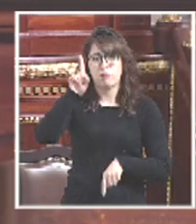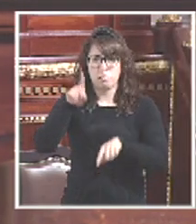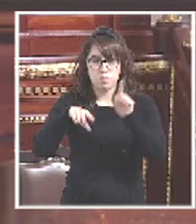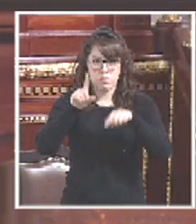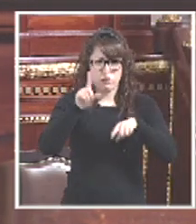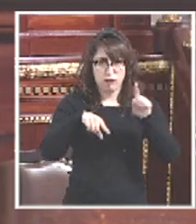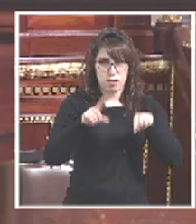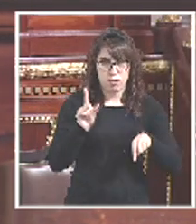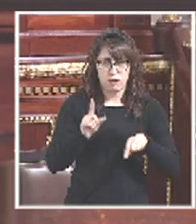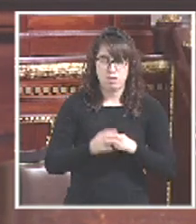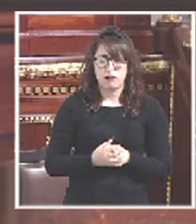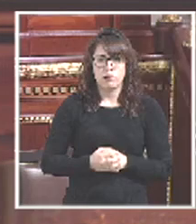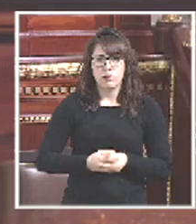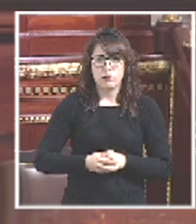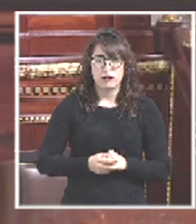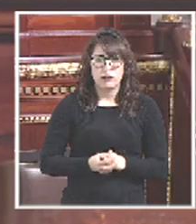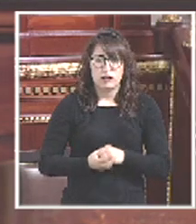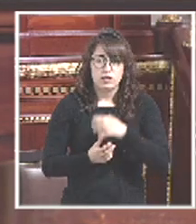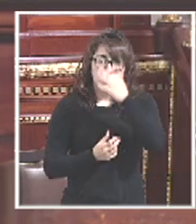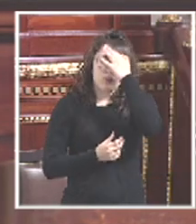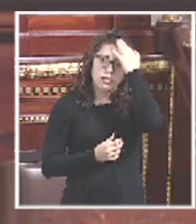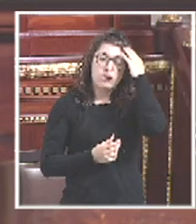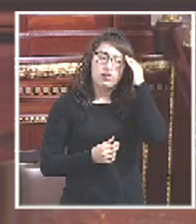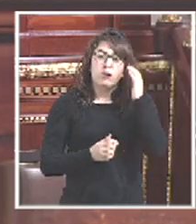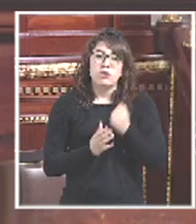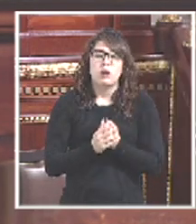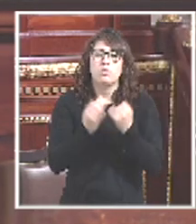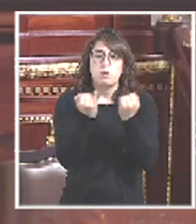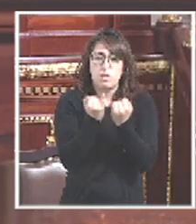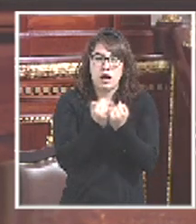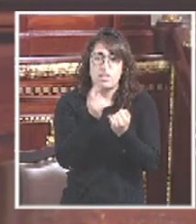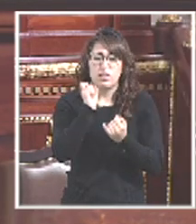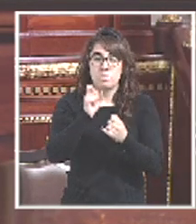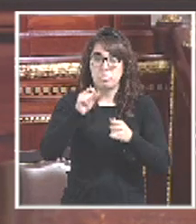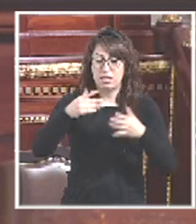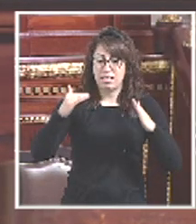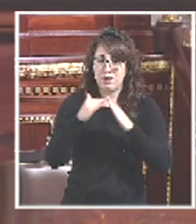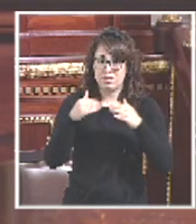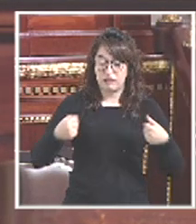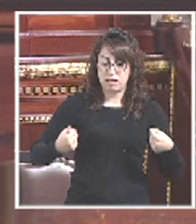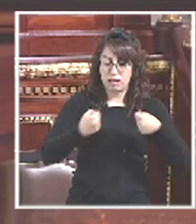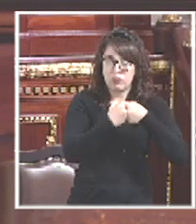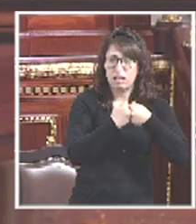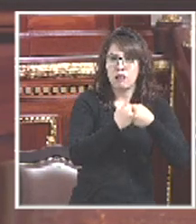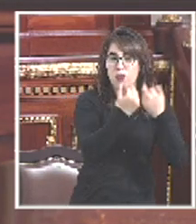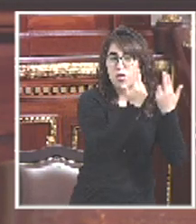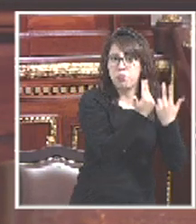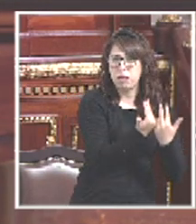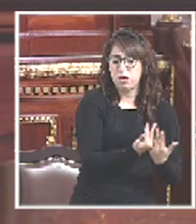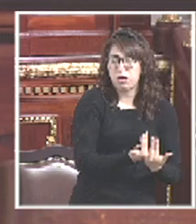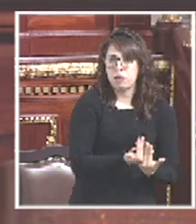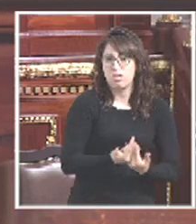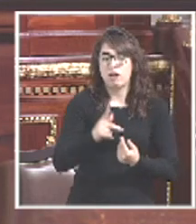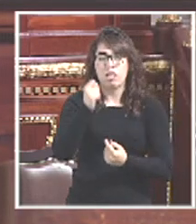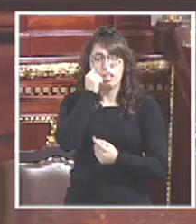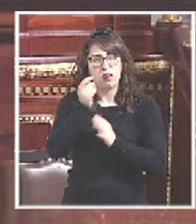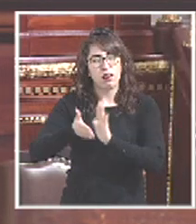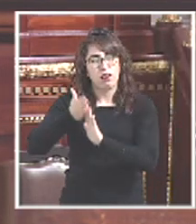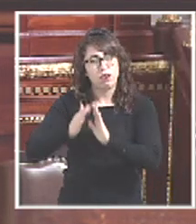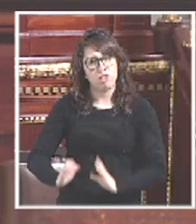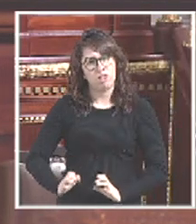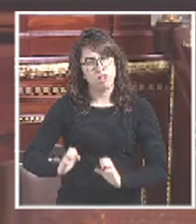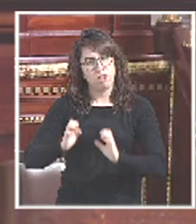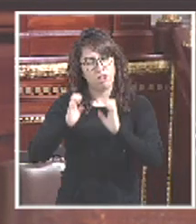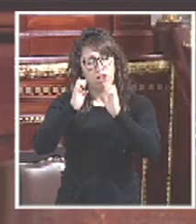urbano correspondientes, así como daños a las viviendas colindantes. En este sentido, con fecha 10 de diciembre